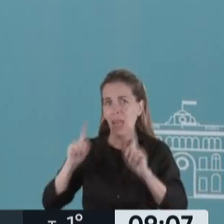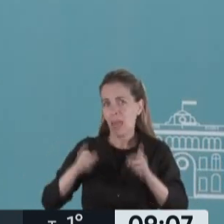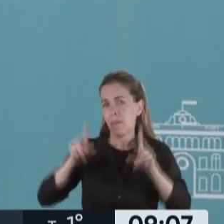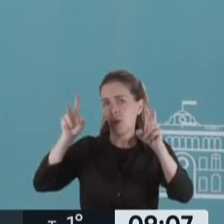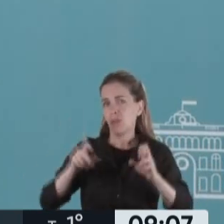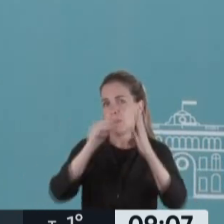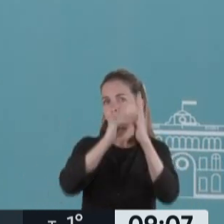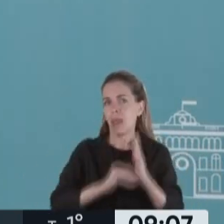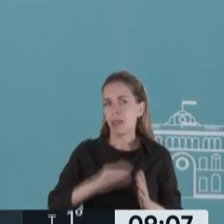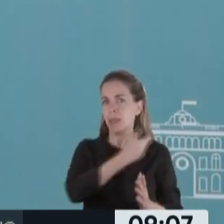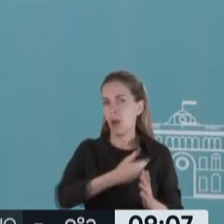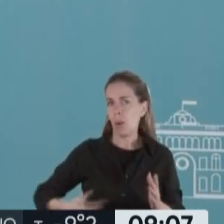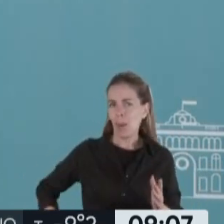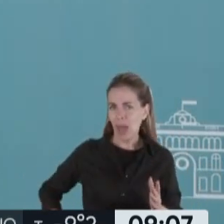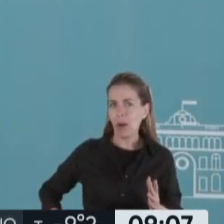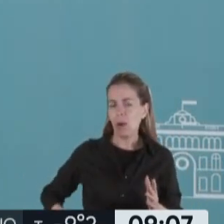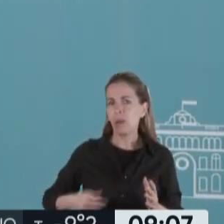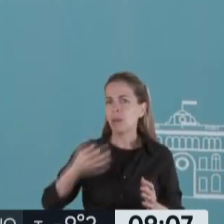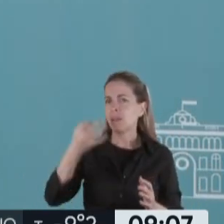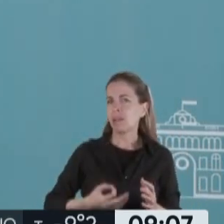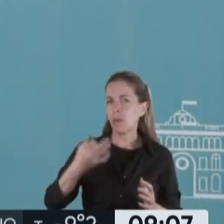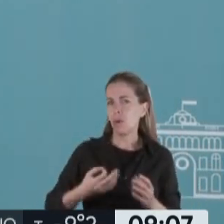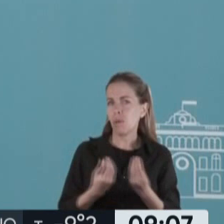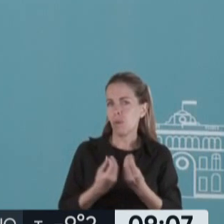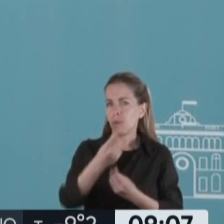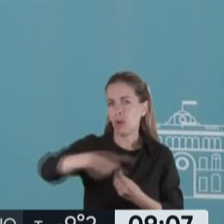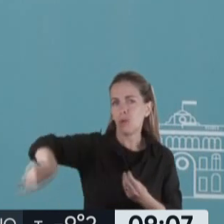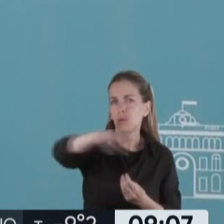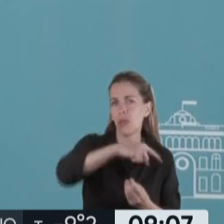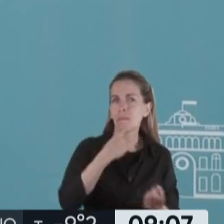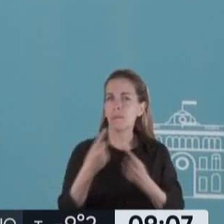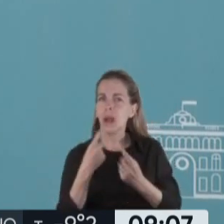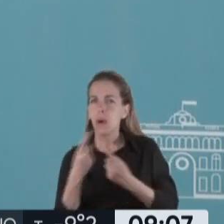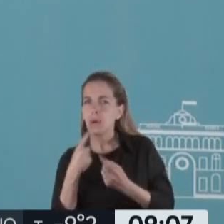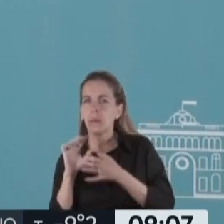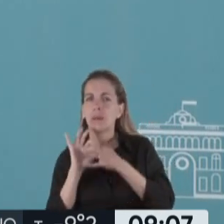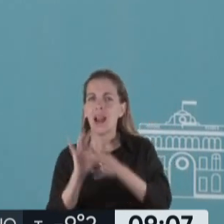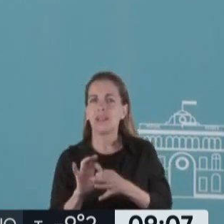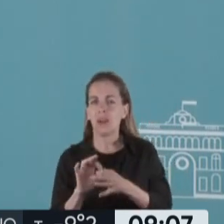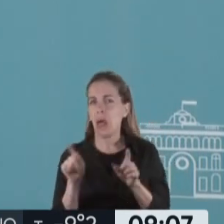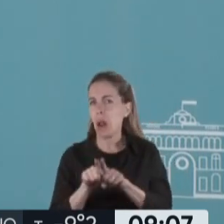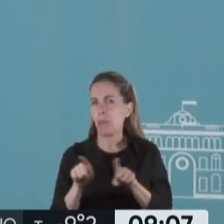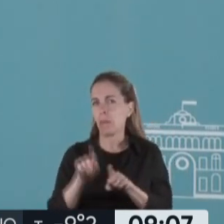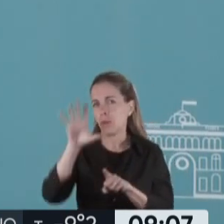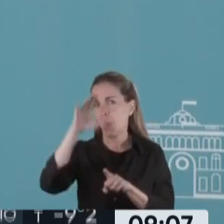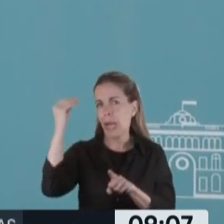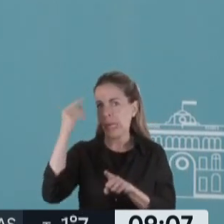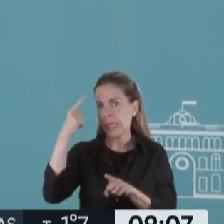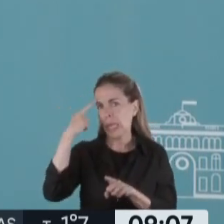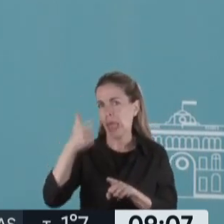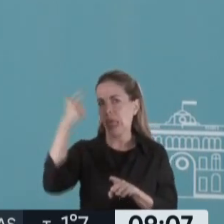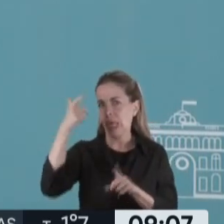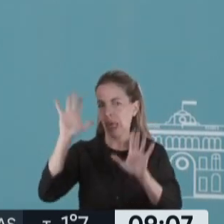gobierno. Imagino que muchas de las preguntas de ustedes tendrán que ver con ese tema, entonces yo voy a comenzar ahora por la